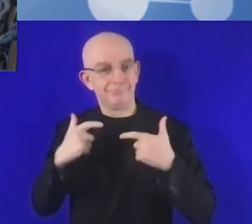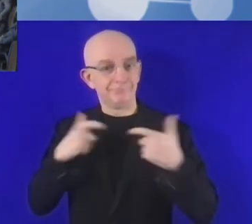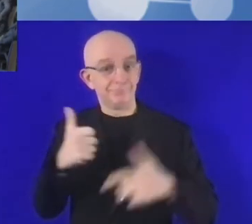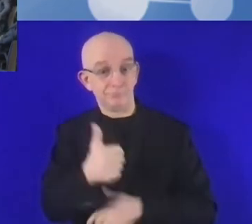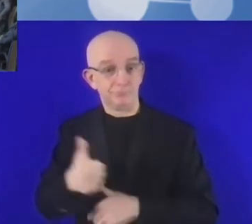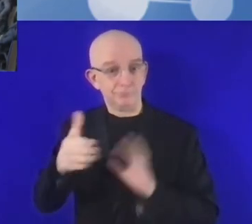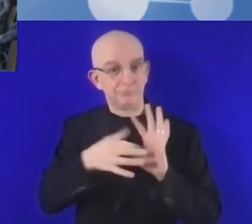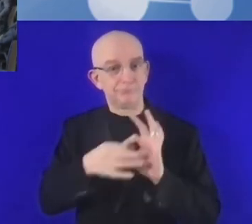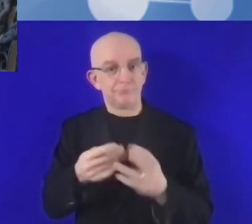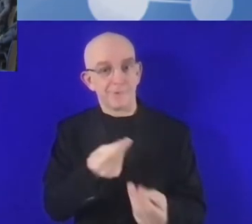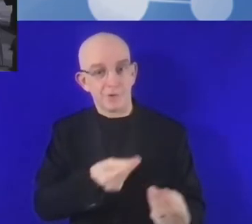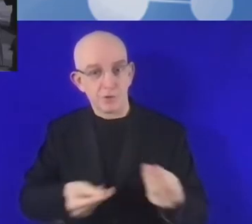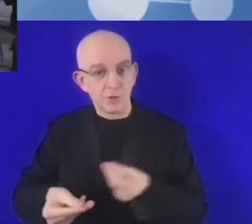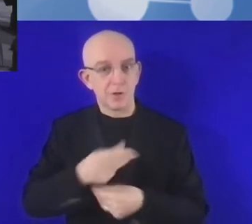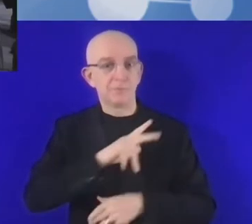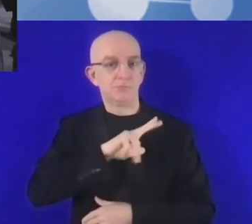invito al escenario.